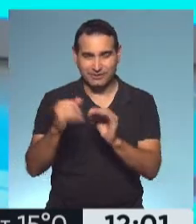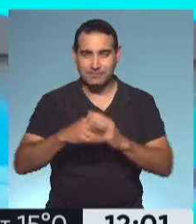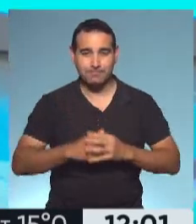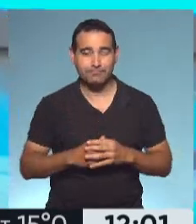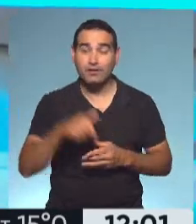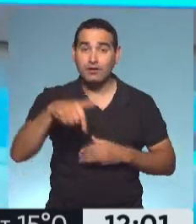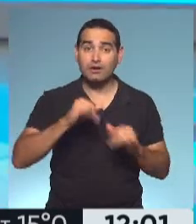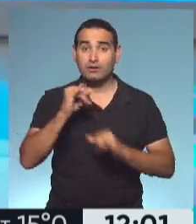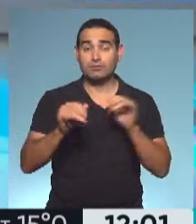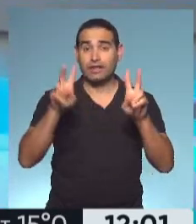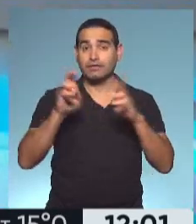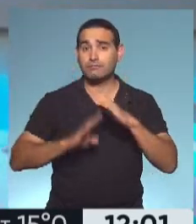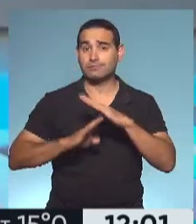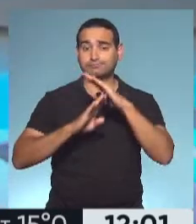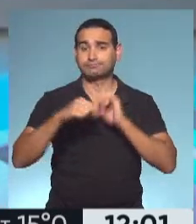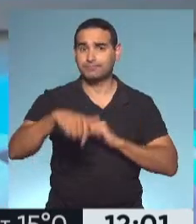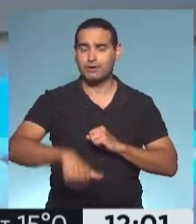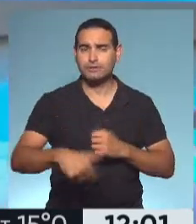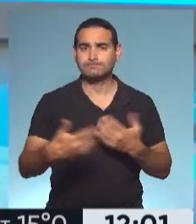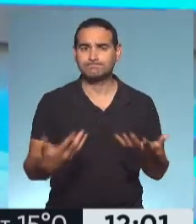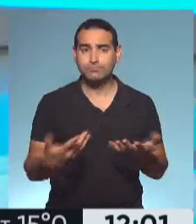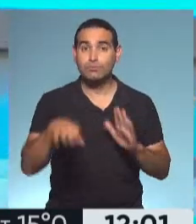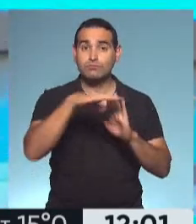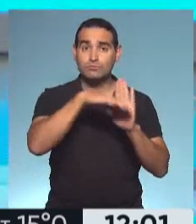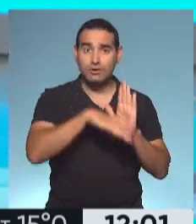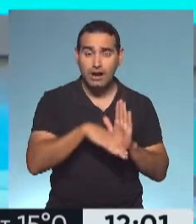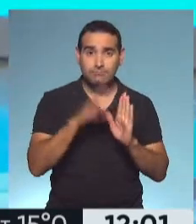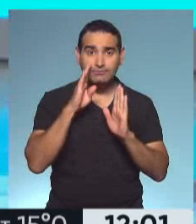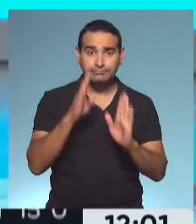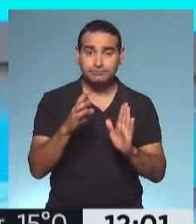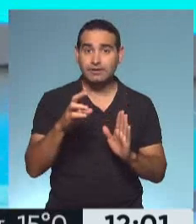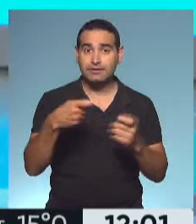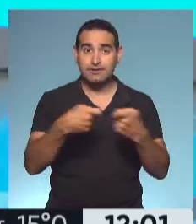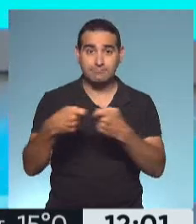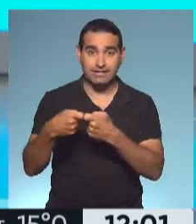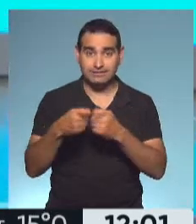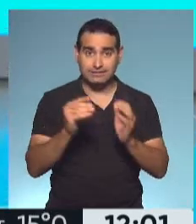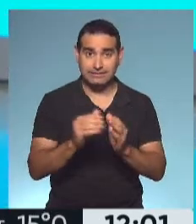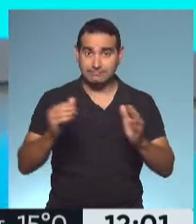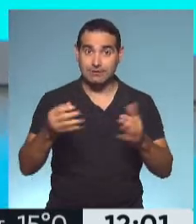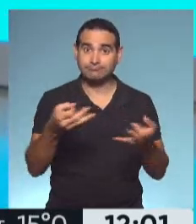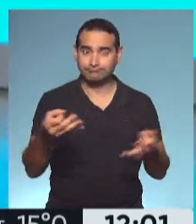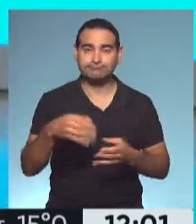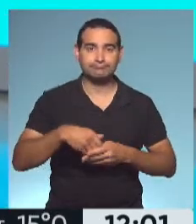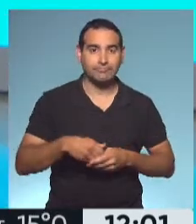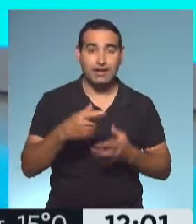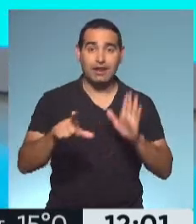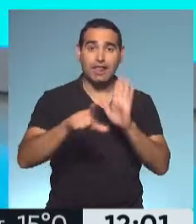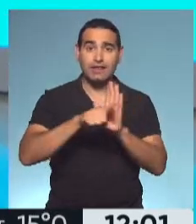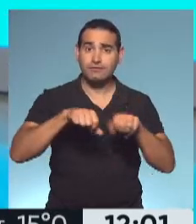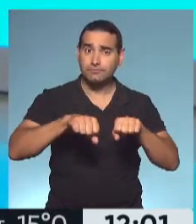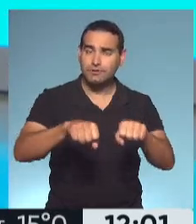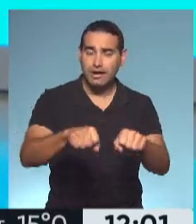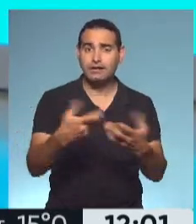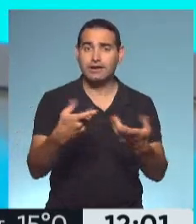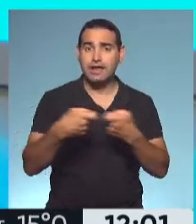Bueno, nos ocupamos de uno de los temas del día y tiene que ver con un programa, Verónica, destinado a las pequeñas y medianas empresas. Exactamente, la ley de góndolas,